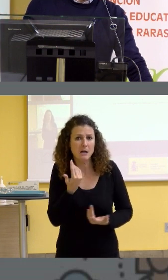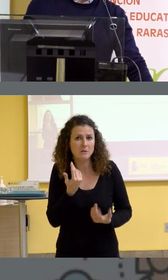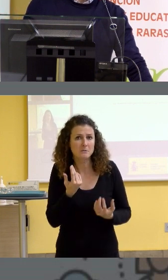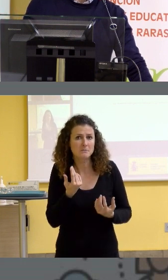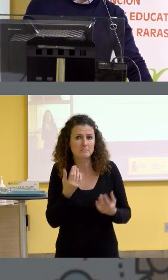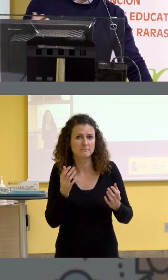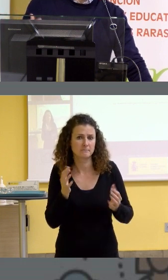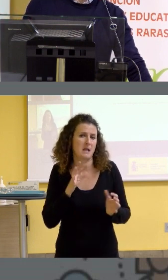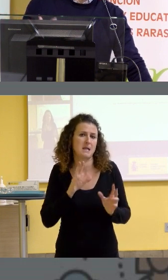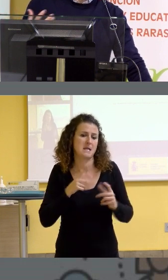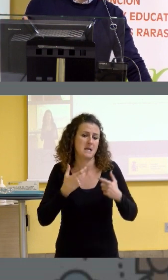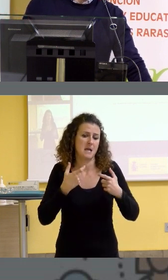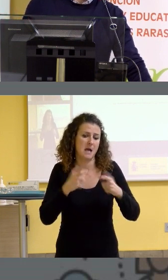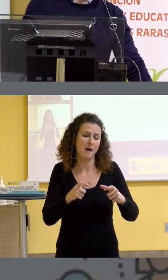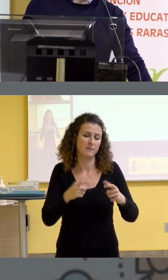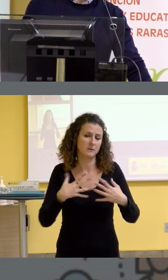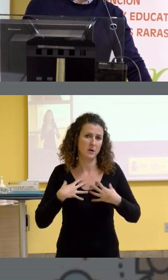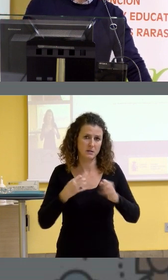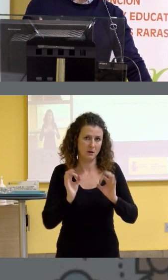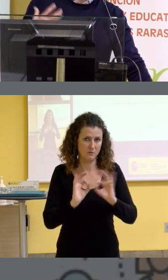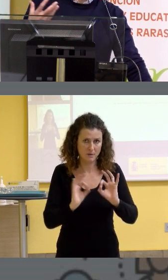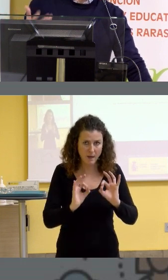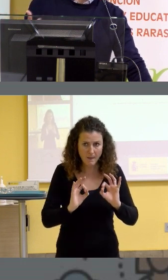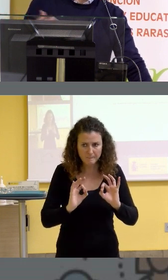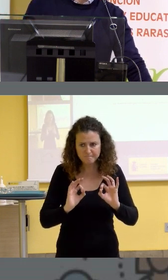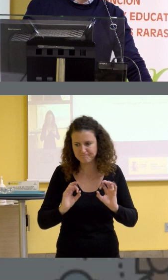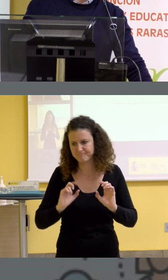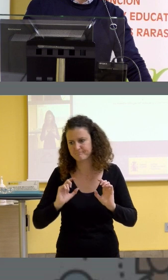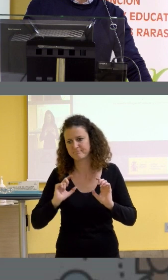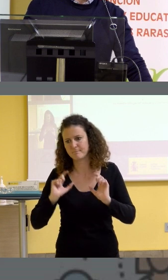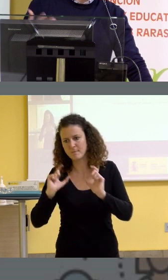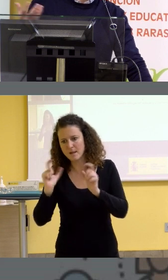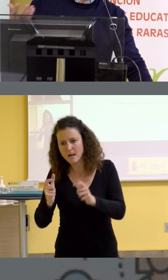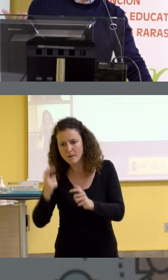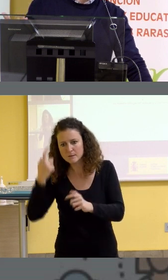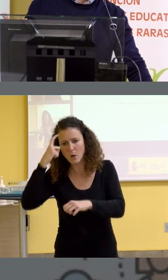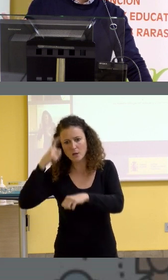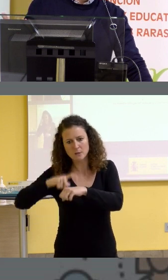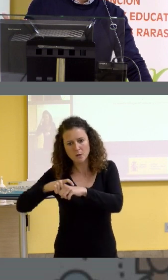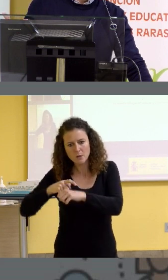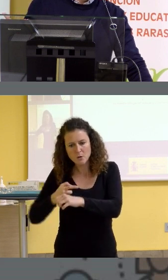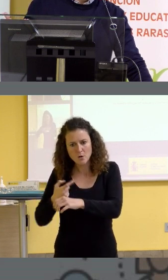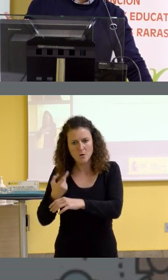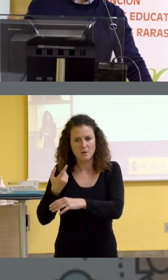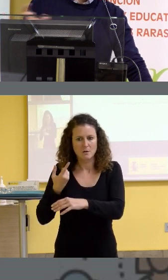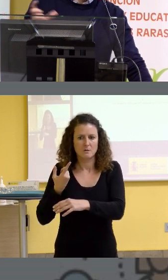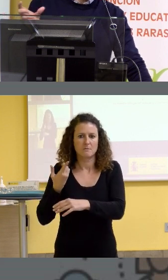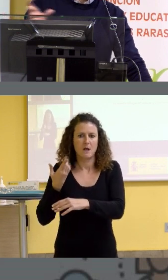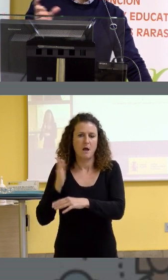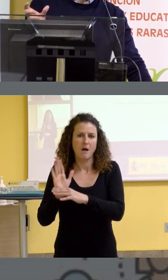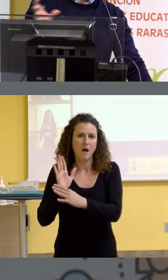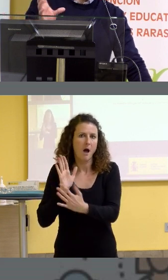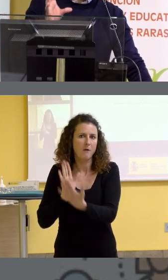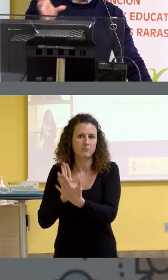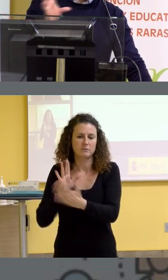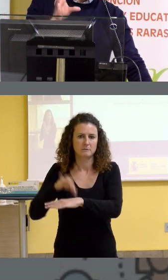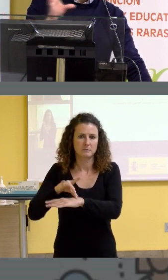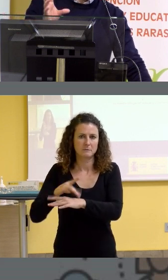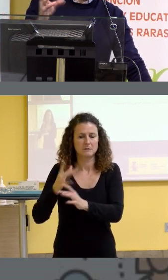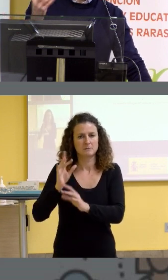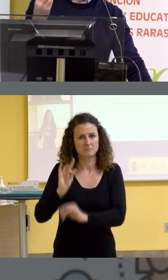no. En términos de expectativas, en términos de afrontamiento psicológico a la situación, posiblemente sí. Eso también sitúa un